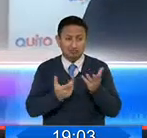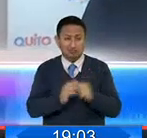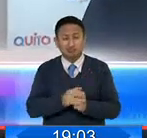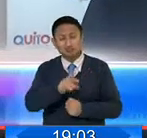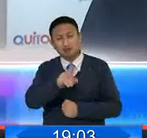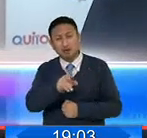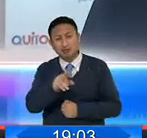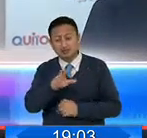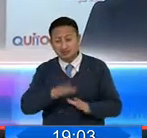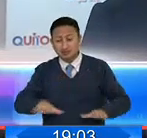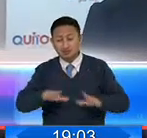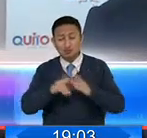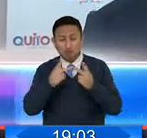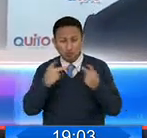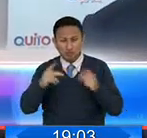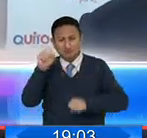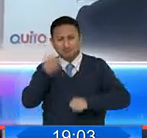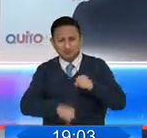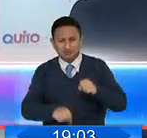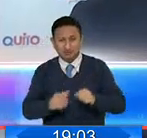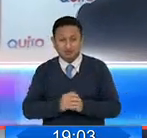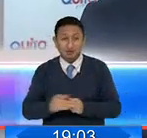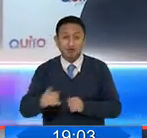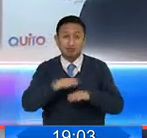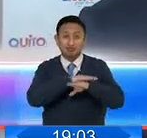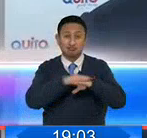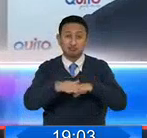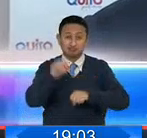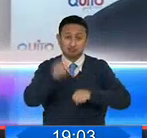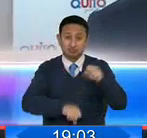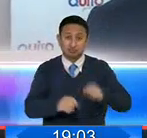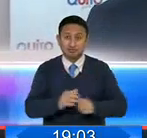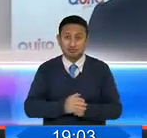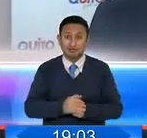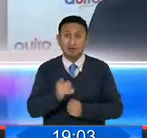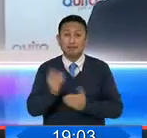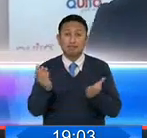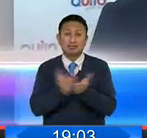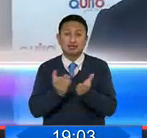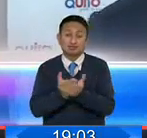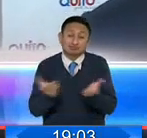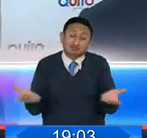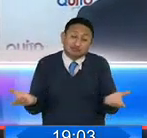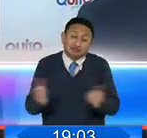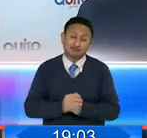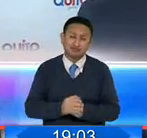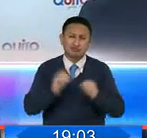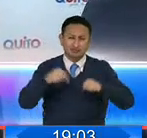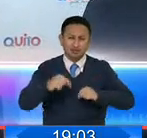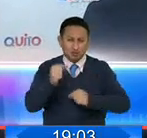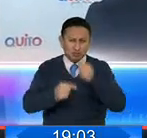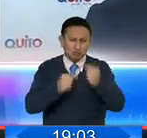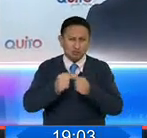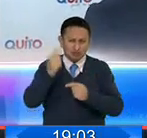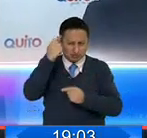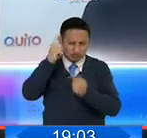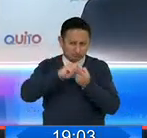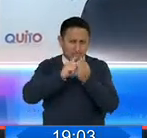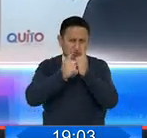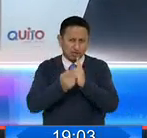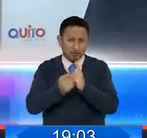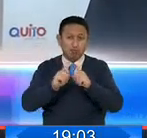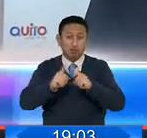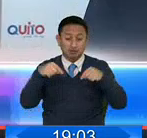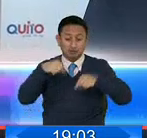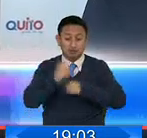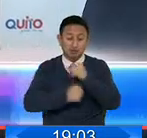público, destruyen el asfalto, dejan mucha basura. Tenemos que ir cambiando un poquito esas tradiciones, pero este año por la pandemia